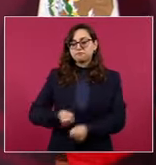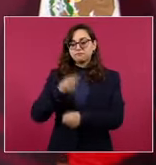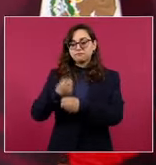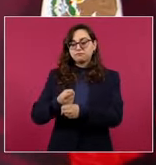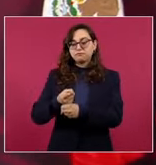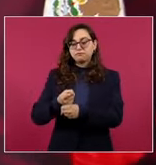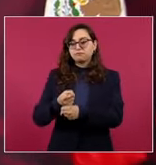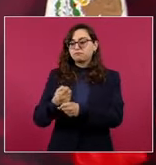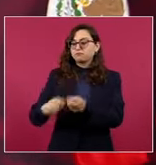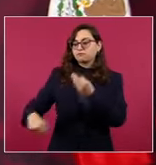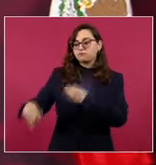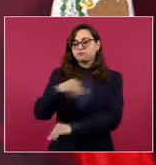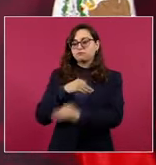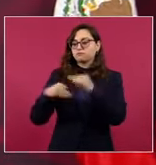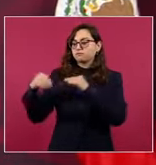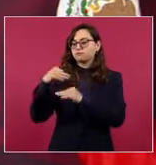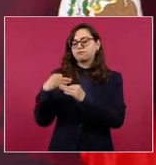están todos,